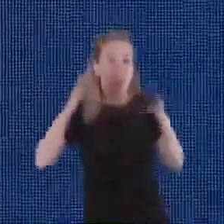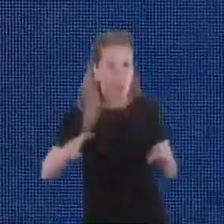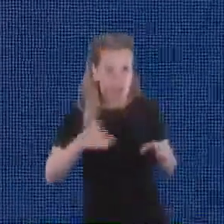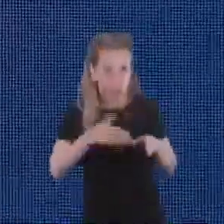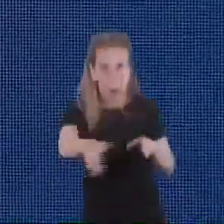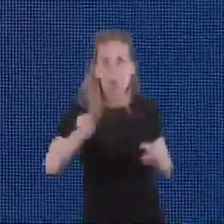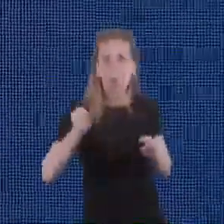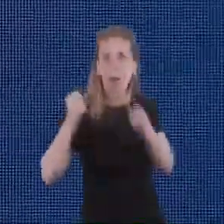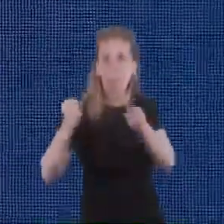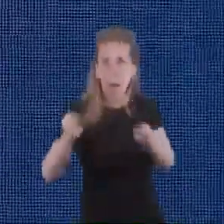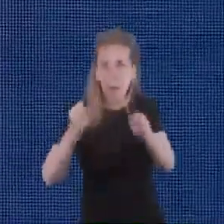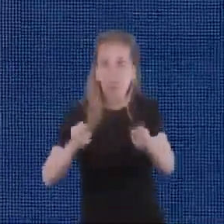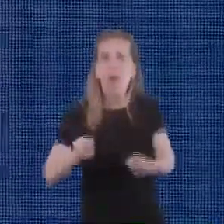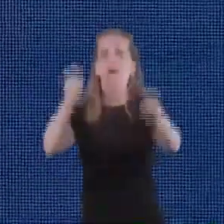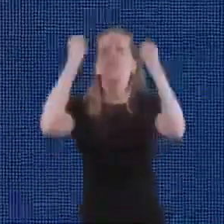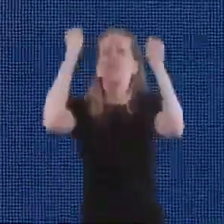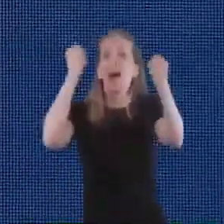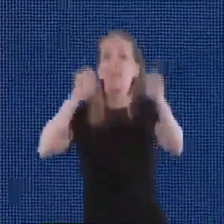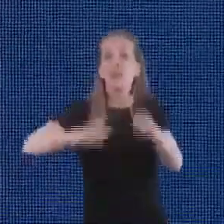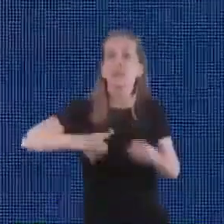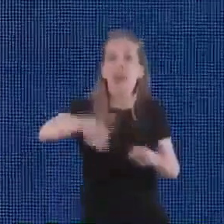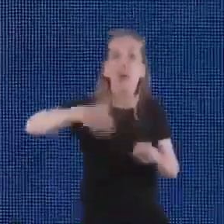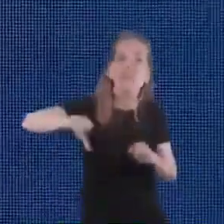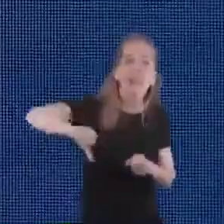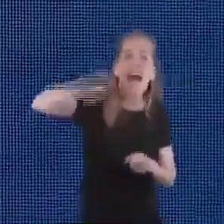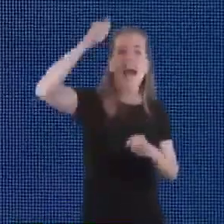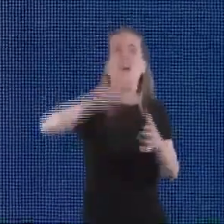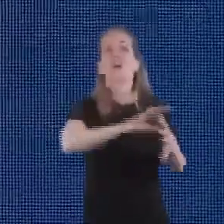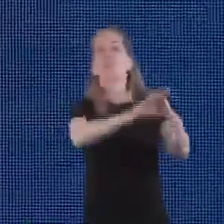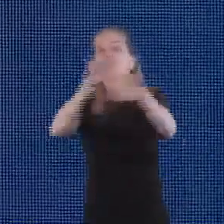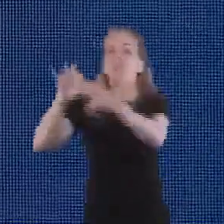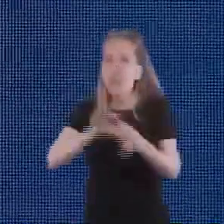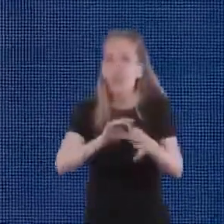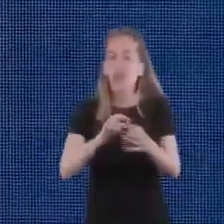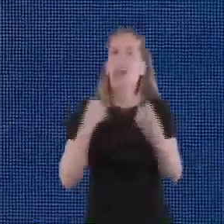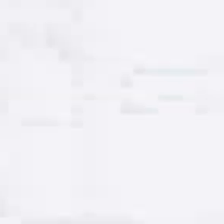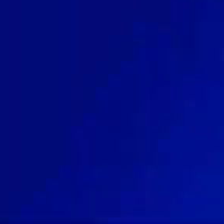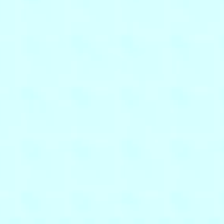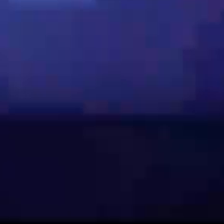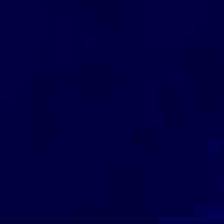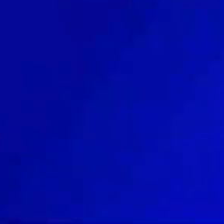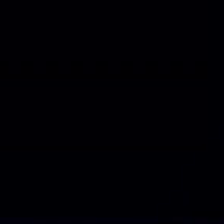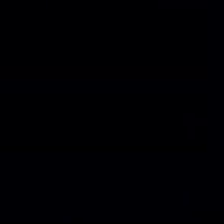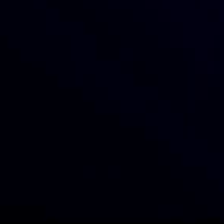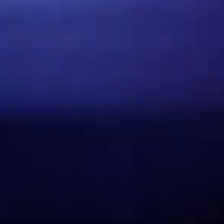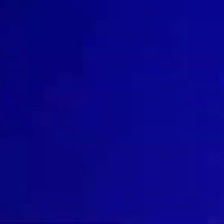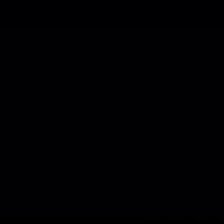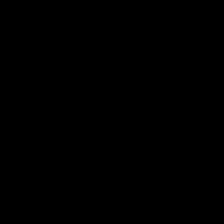mucha fuerza. Vamos a ganar. Unidos y por el bien de la Argentina.